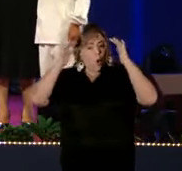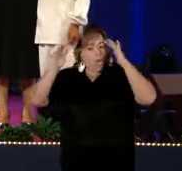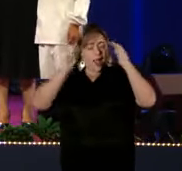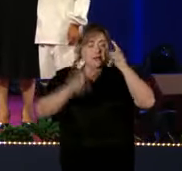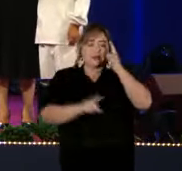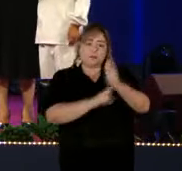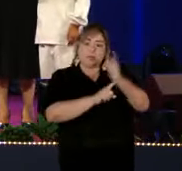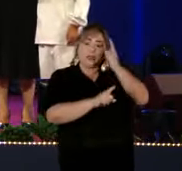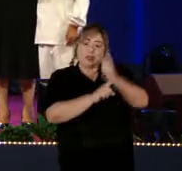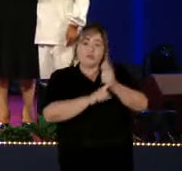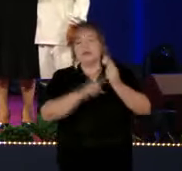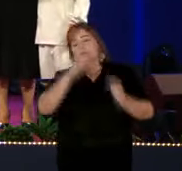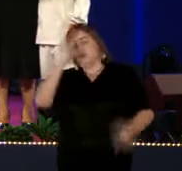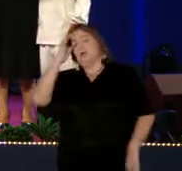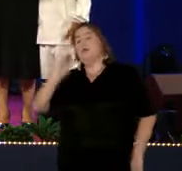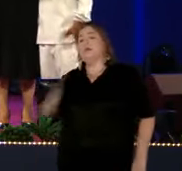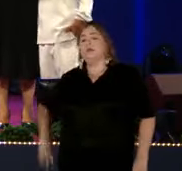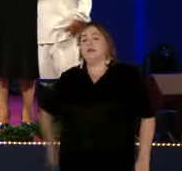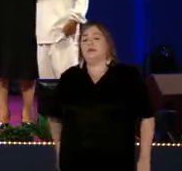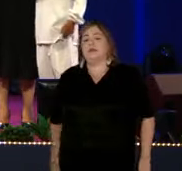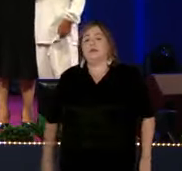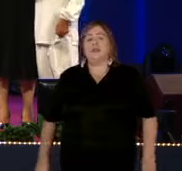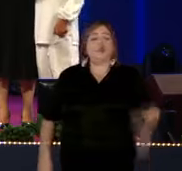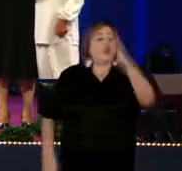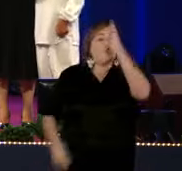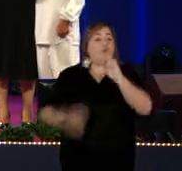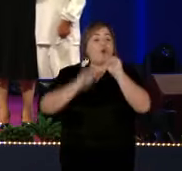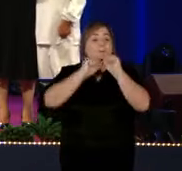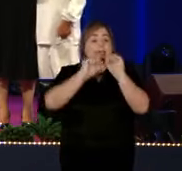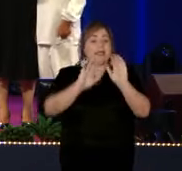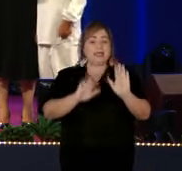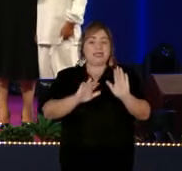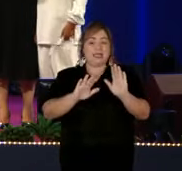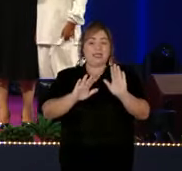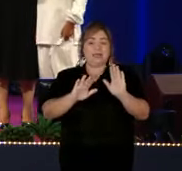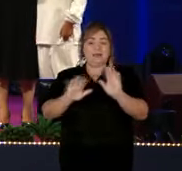una palabrita. Dios los bendiga.